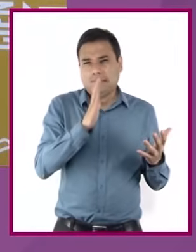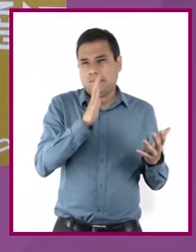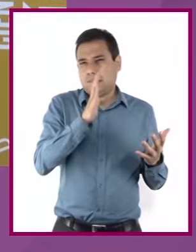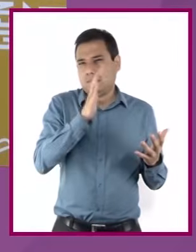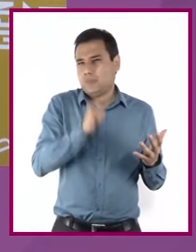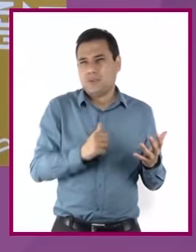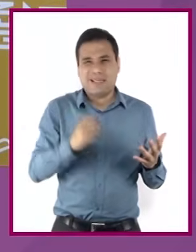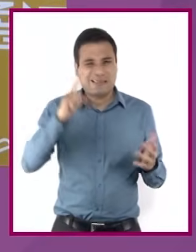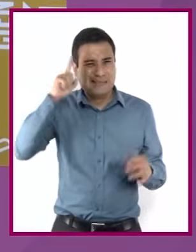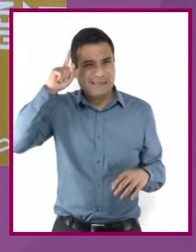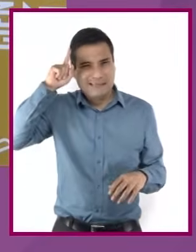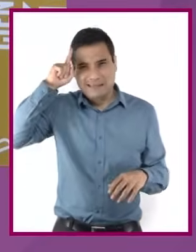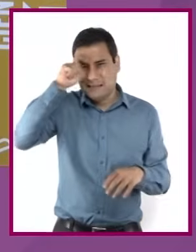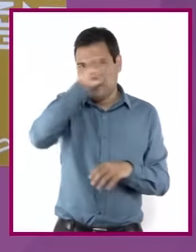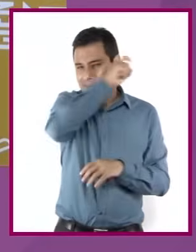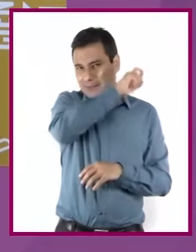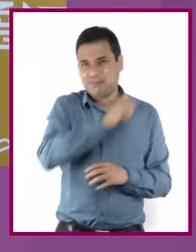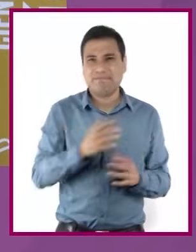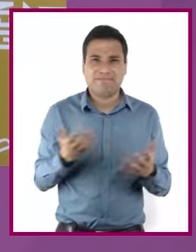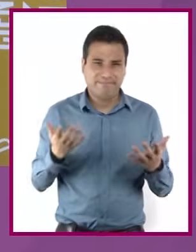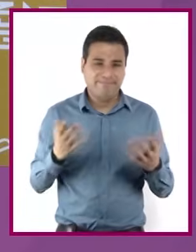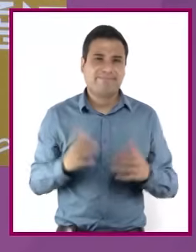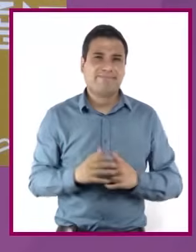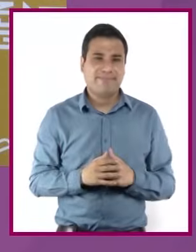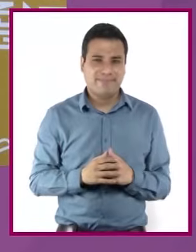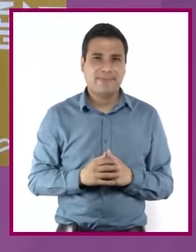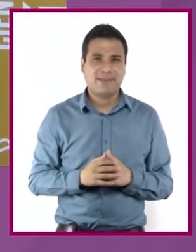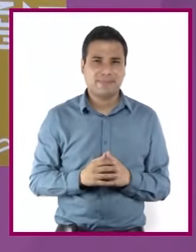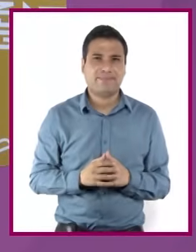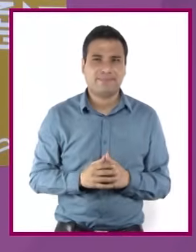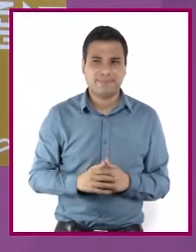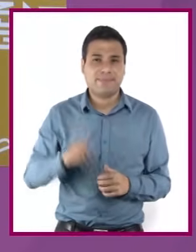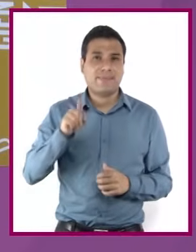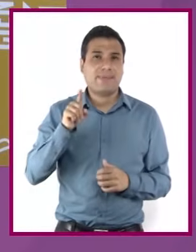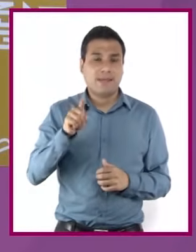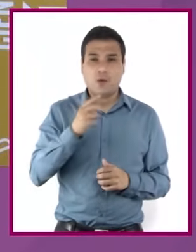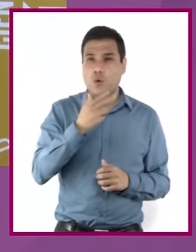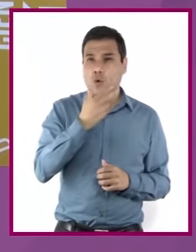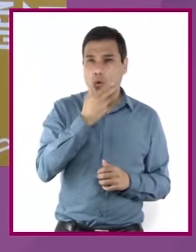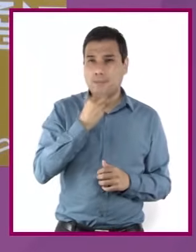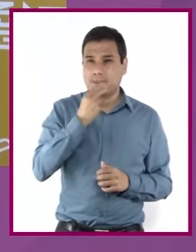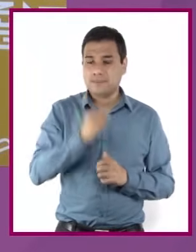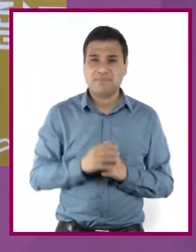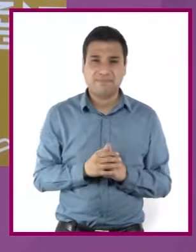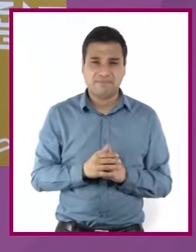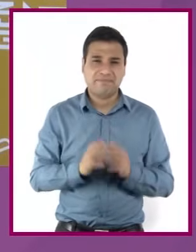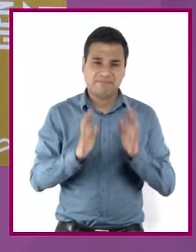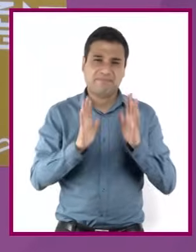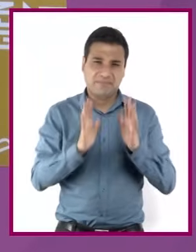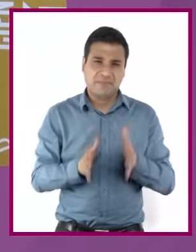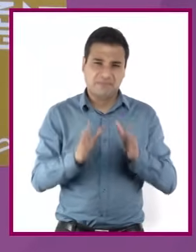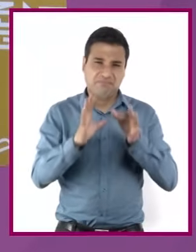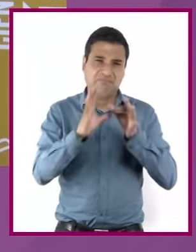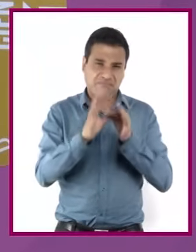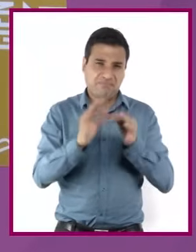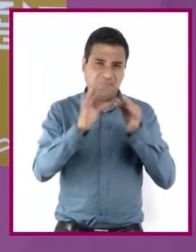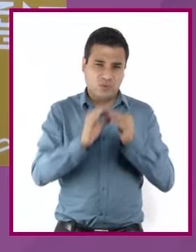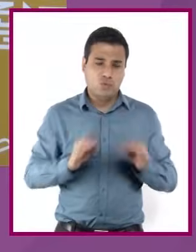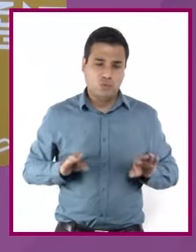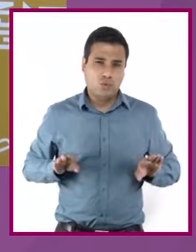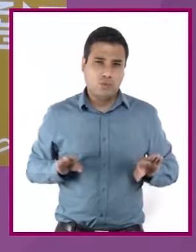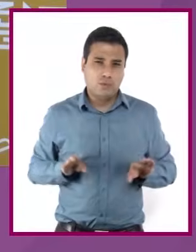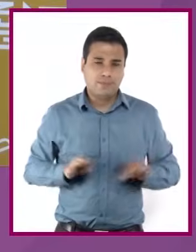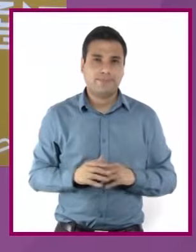de vista práctico y experimental, por lo que describió de manera estadística y predictiva su comportamiento.